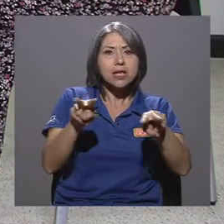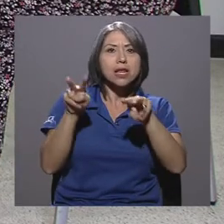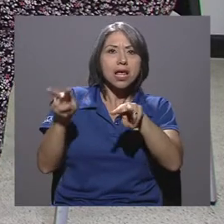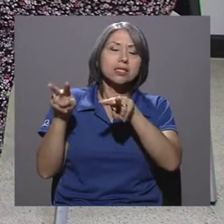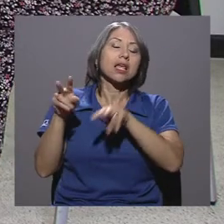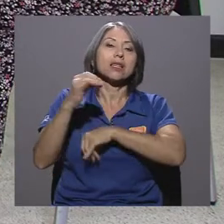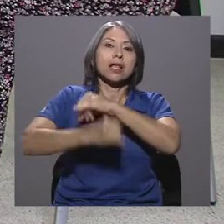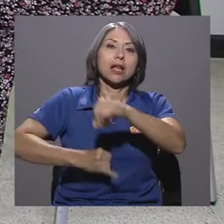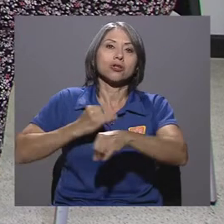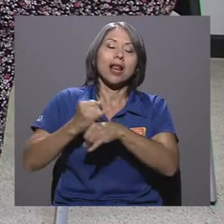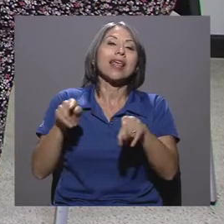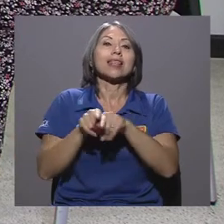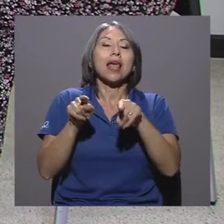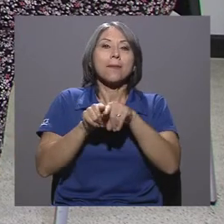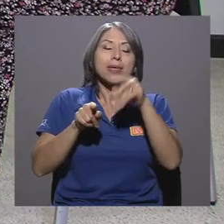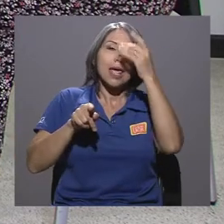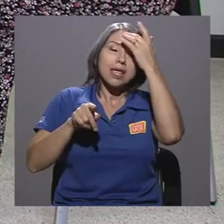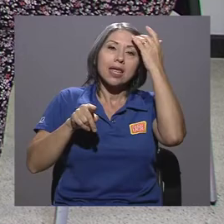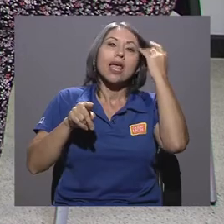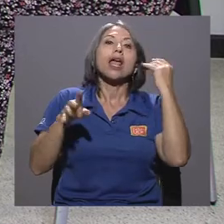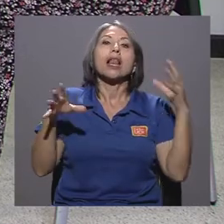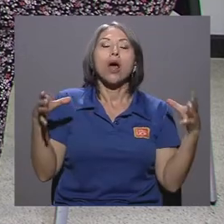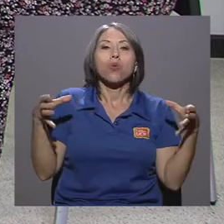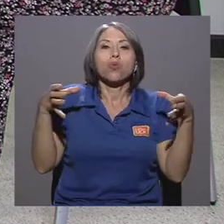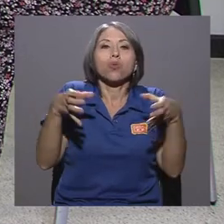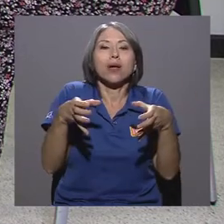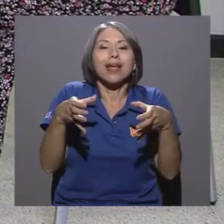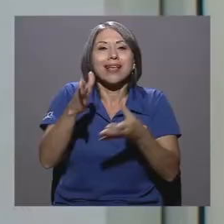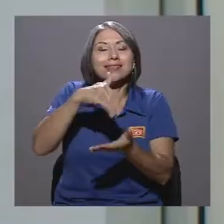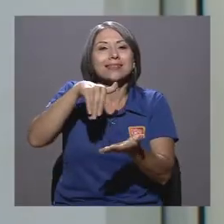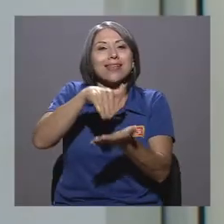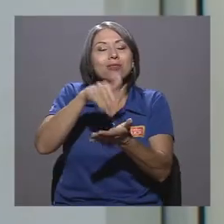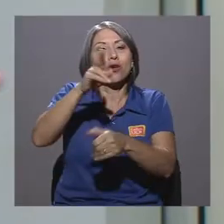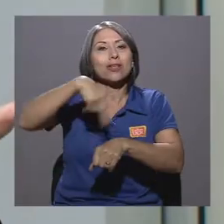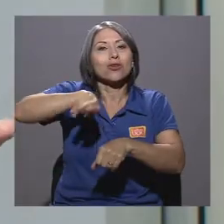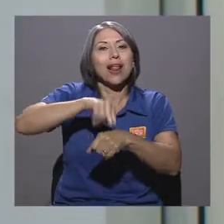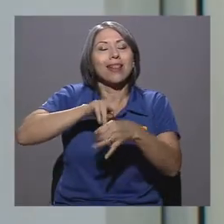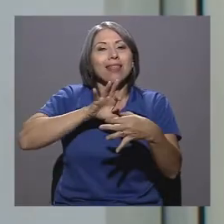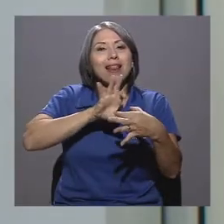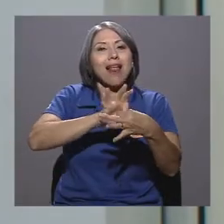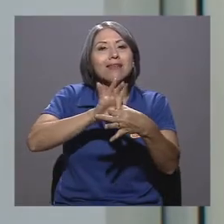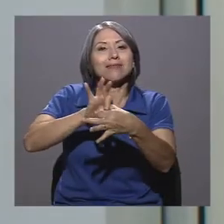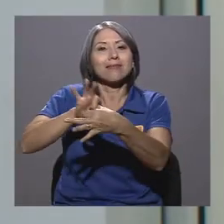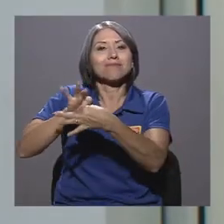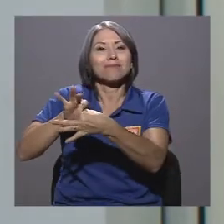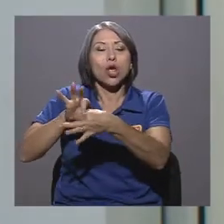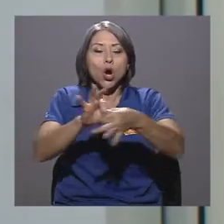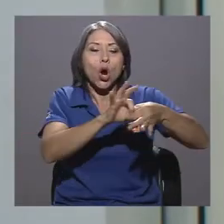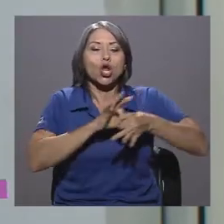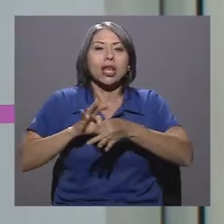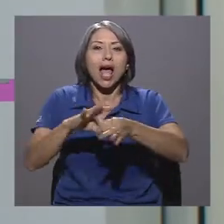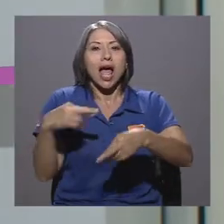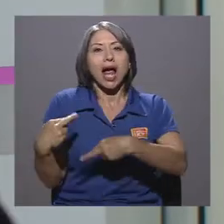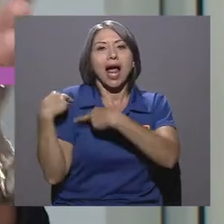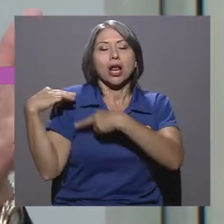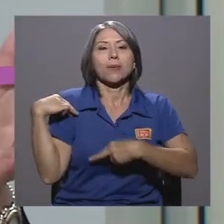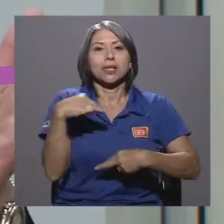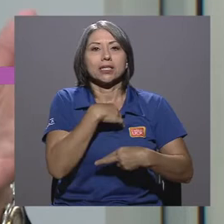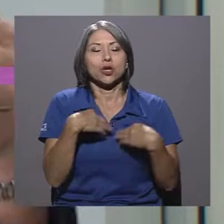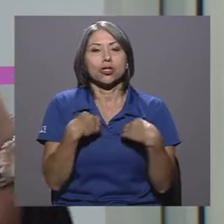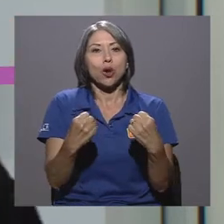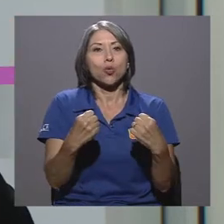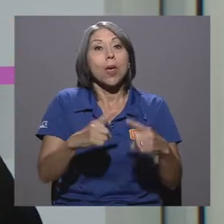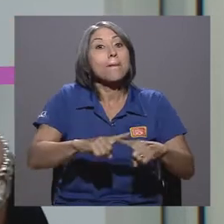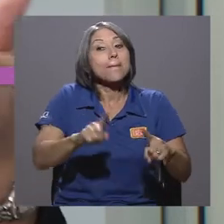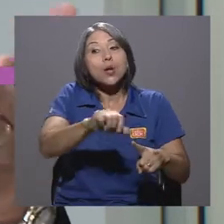el pivote o la unión viene a ser el Centro Nacional de Enlace, que la coordinación está a cargo del Ministerio de Salud, pero